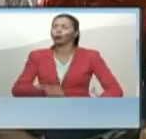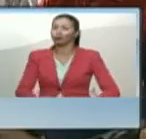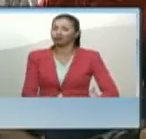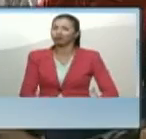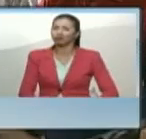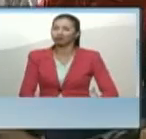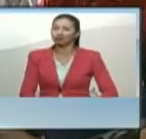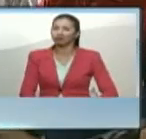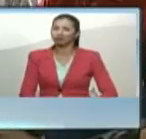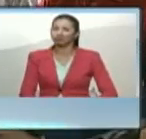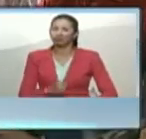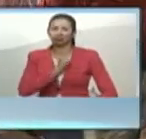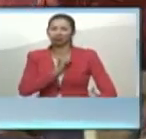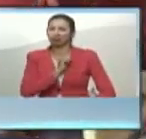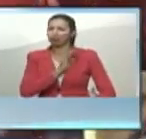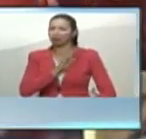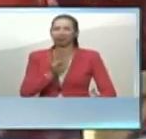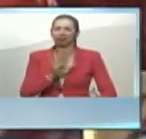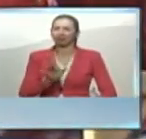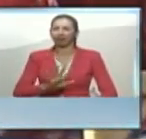No está...